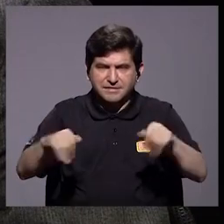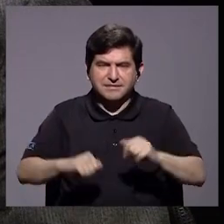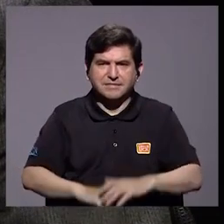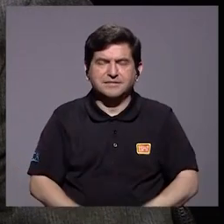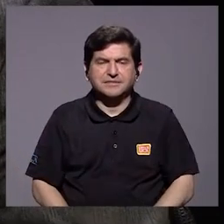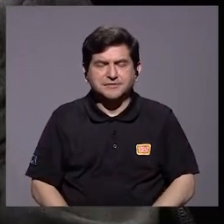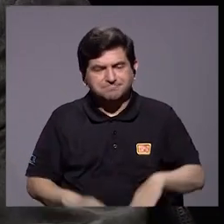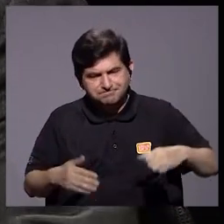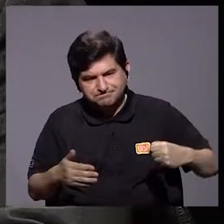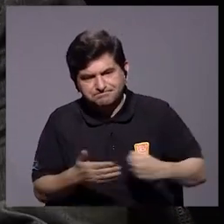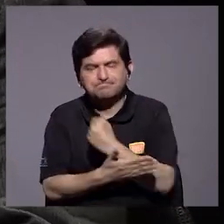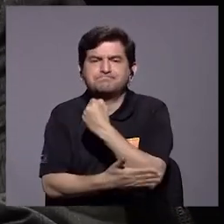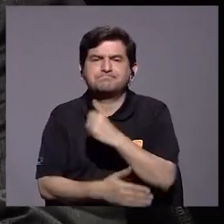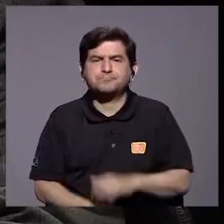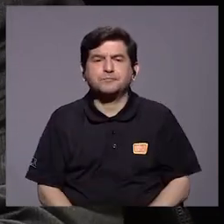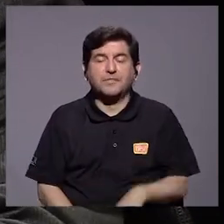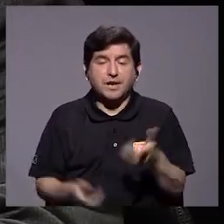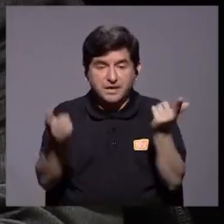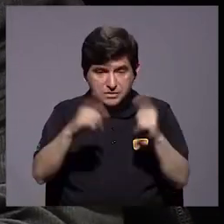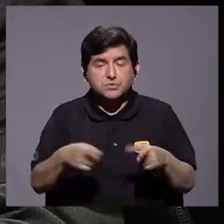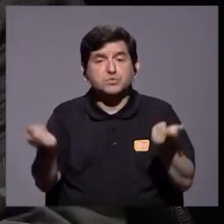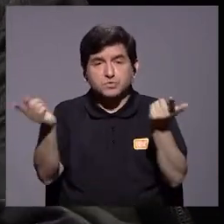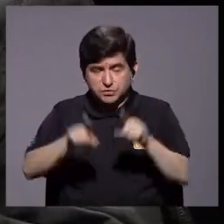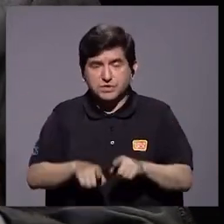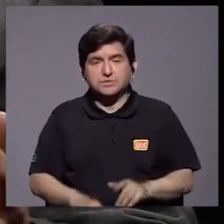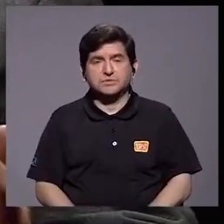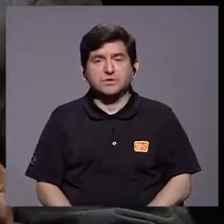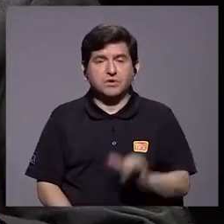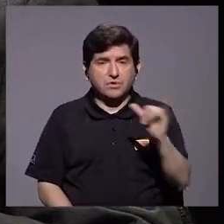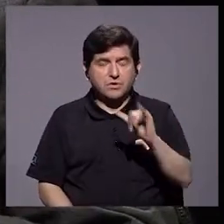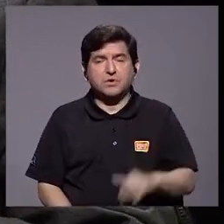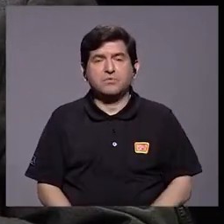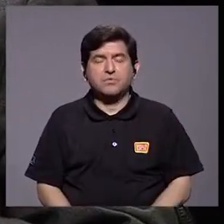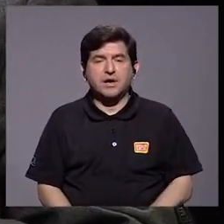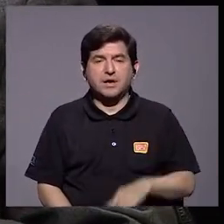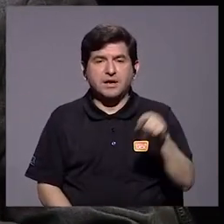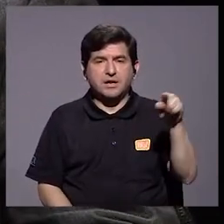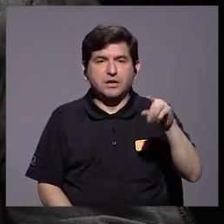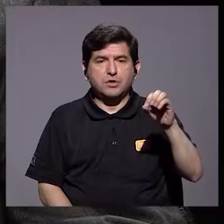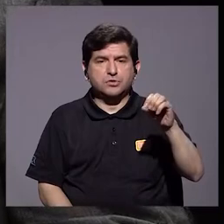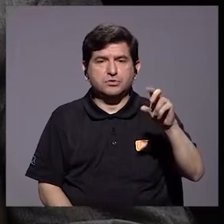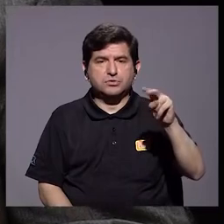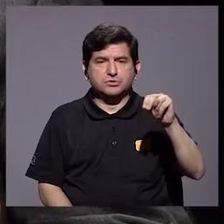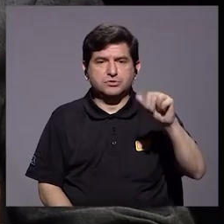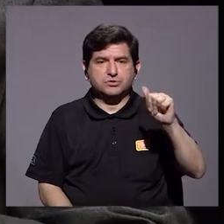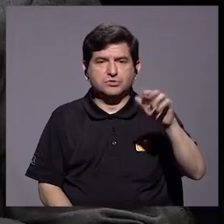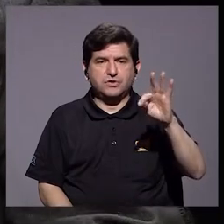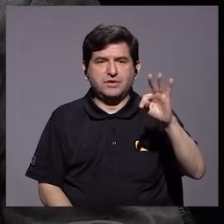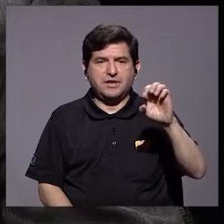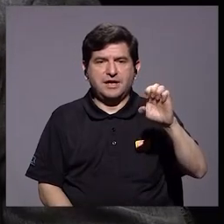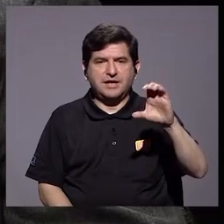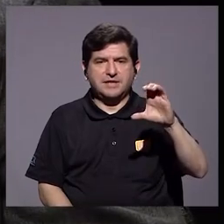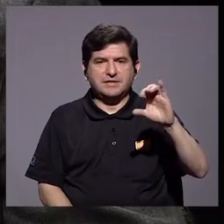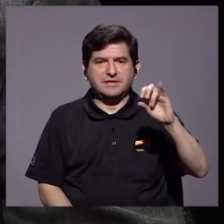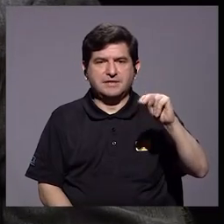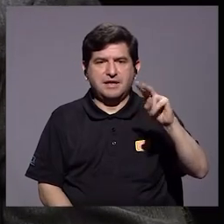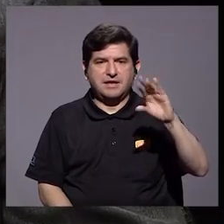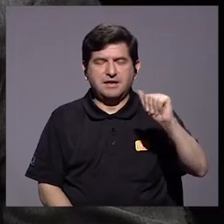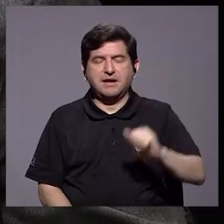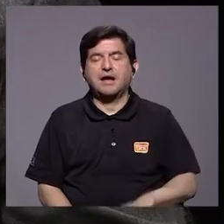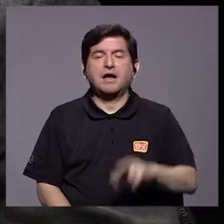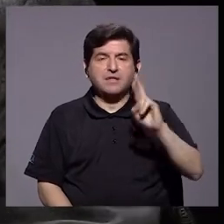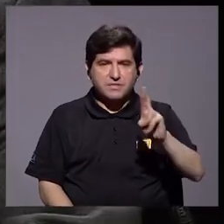desgraciadamente eso ha ocurrido ha ocurrido en zona técnica o se han dado llamadas del mismo rodolfo villalobos